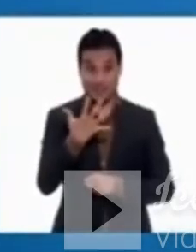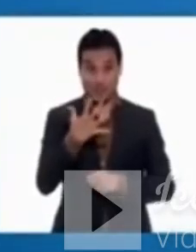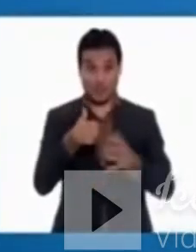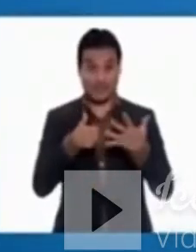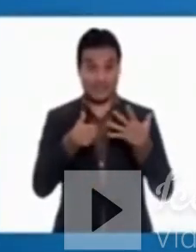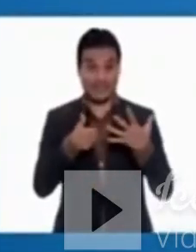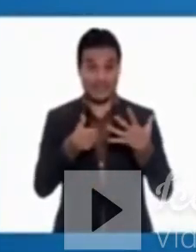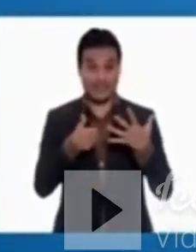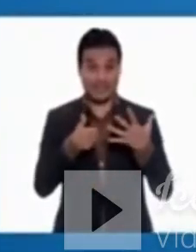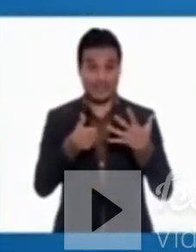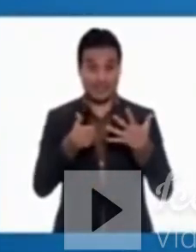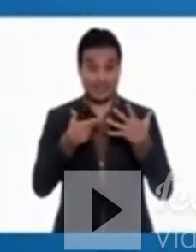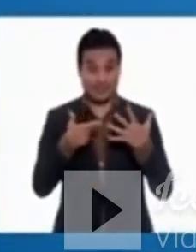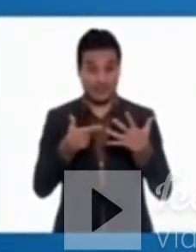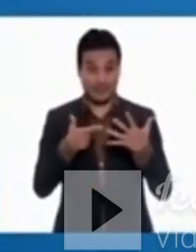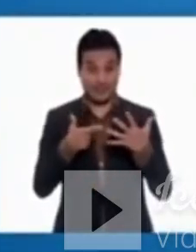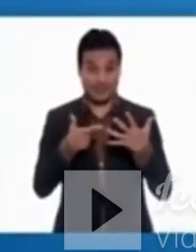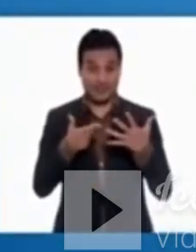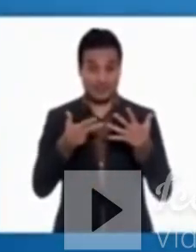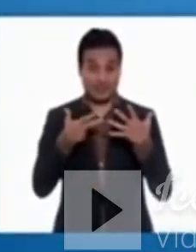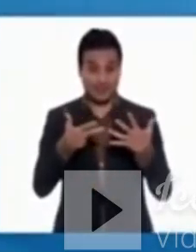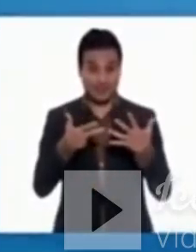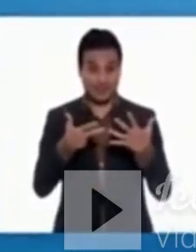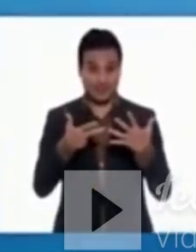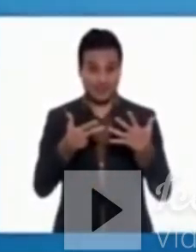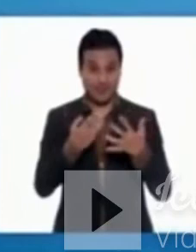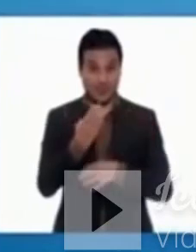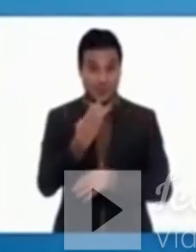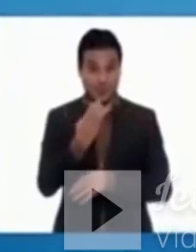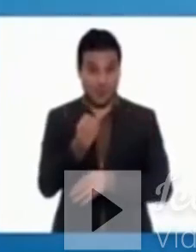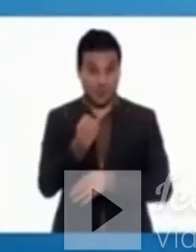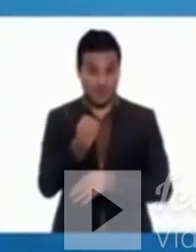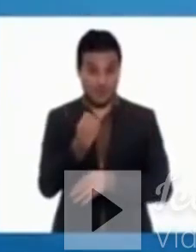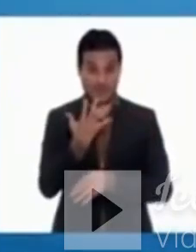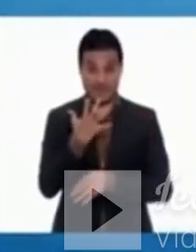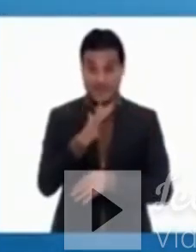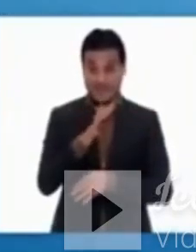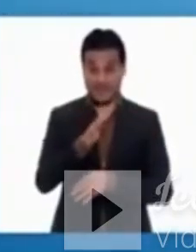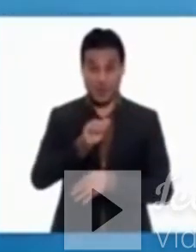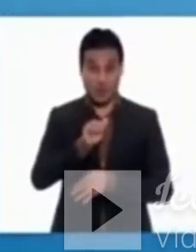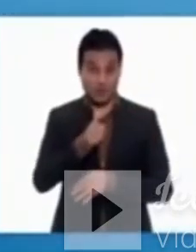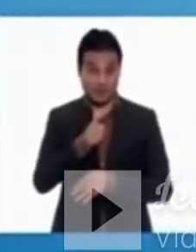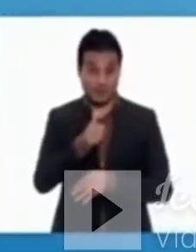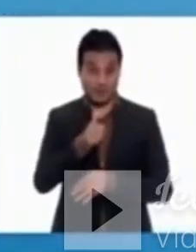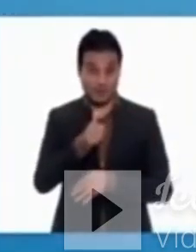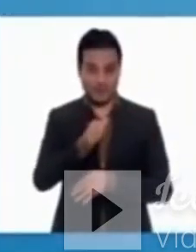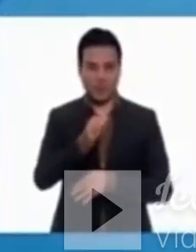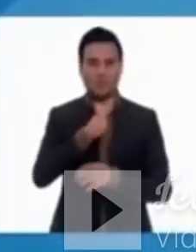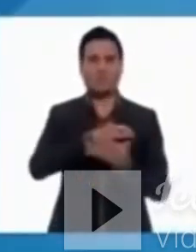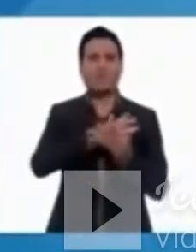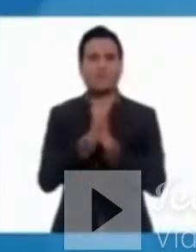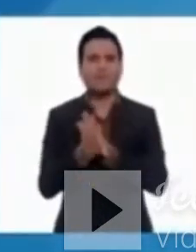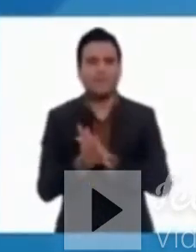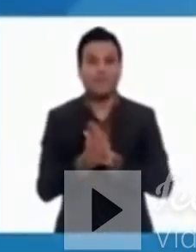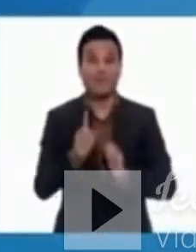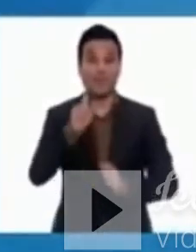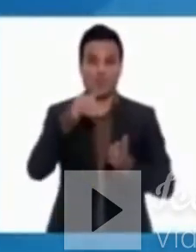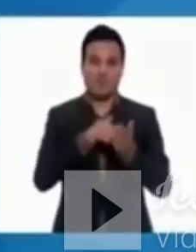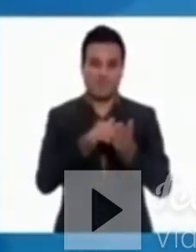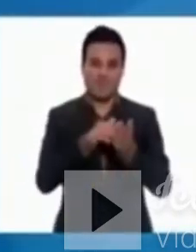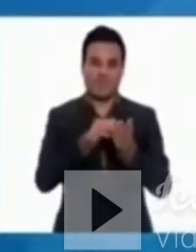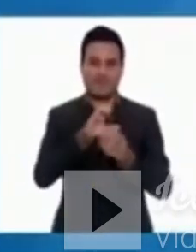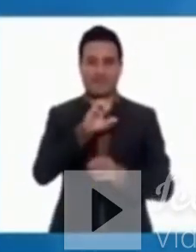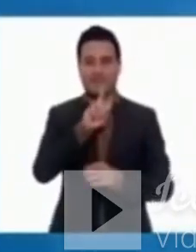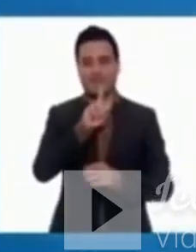6, 7, 8, 9, 10 y 11, que serían 1100